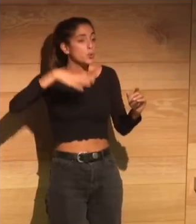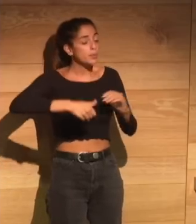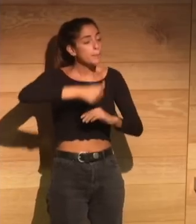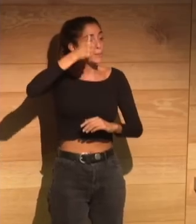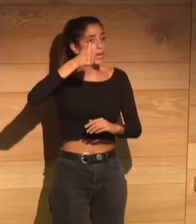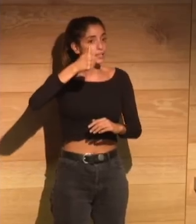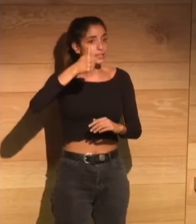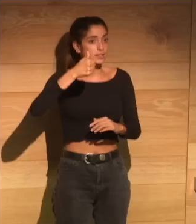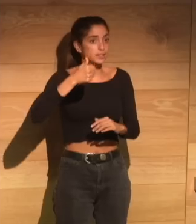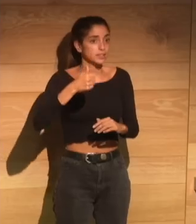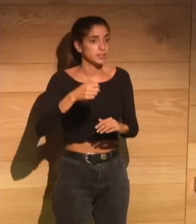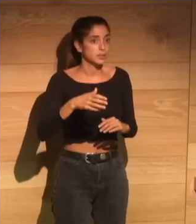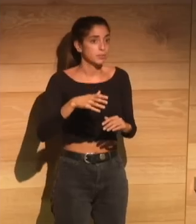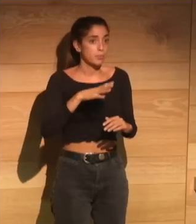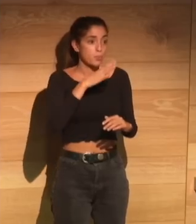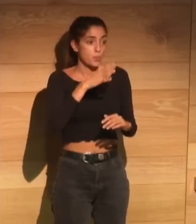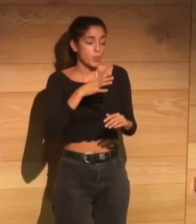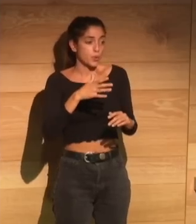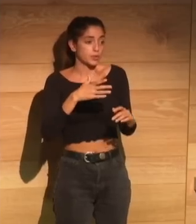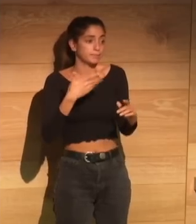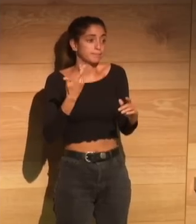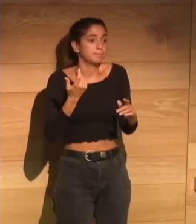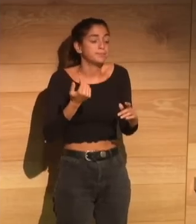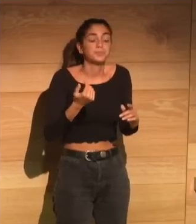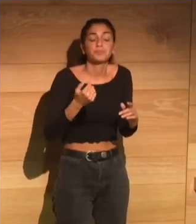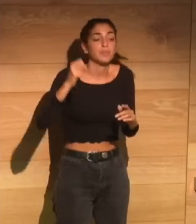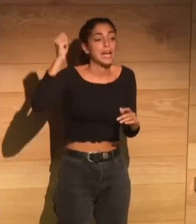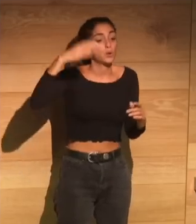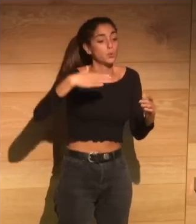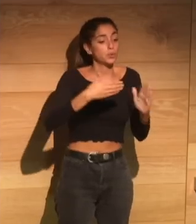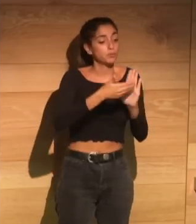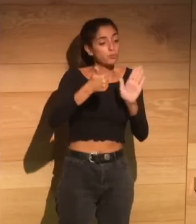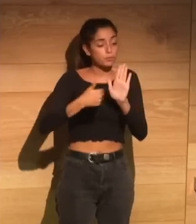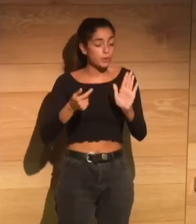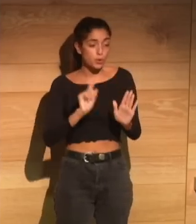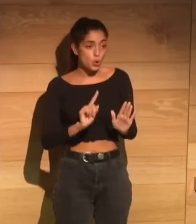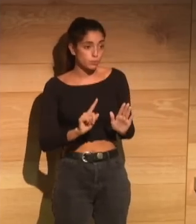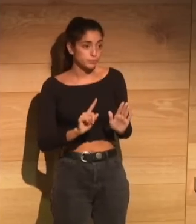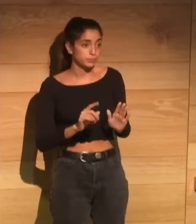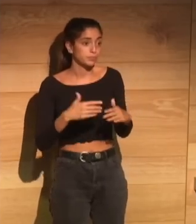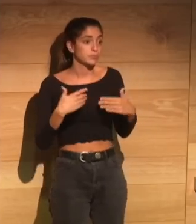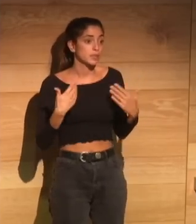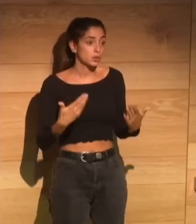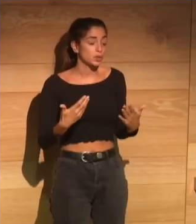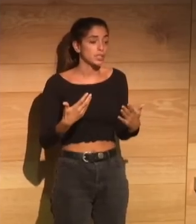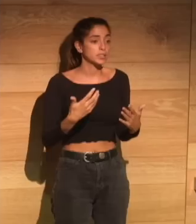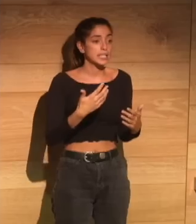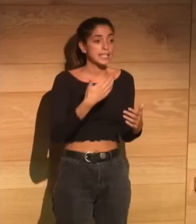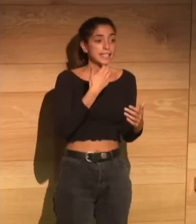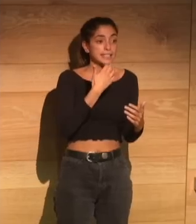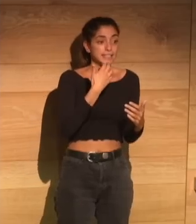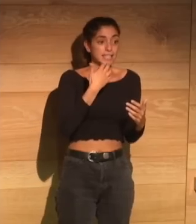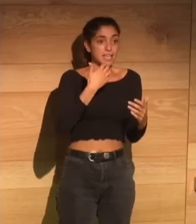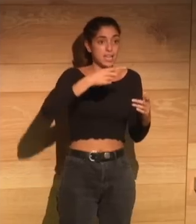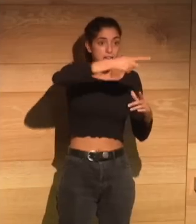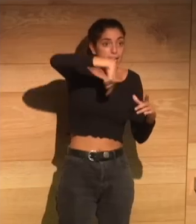que te quita la ranura, que al fin y al cabo te somete a la oscuridad en la mayor parte del movimiento. Si, por ejemplo, Arturo hiciera girar el praxinoscopio